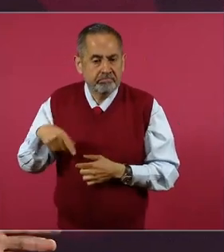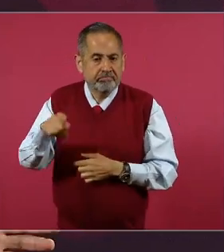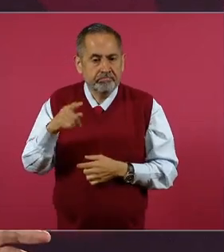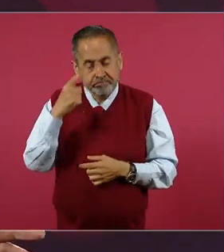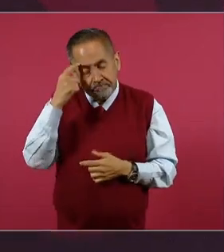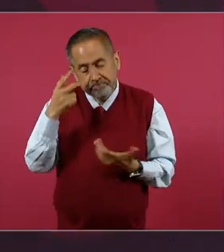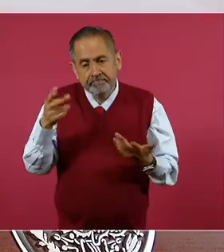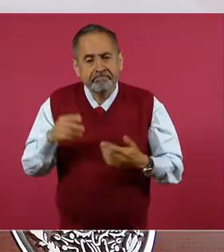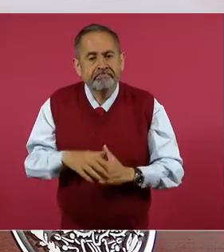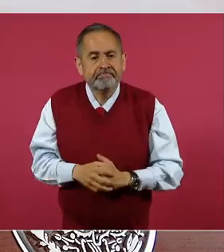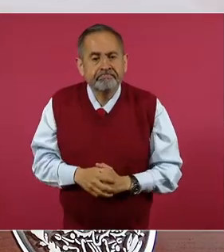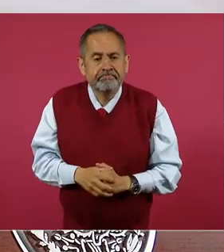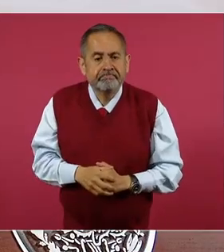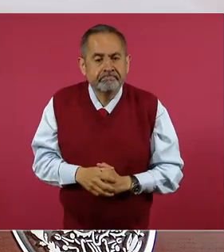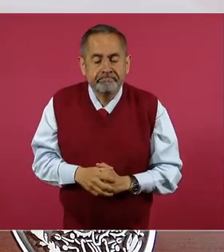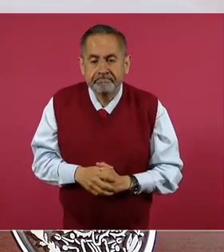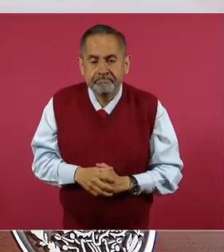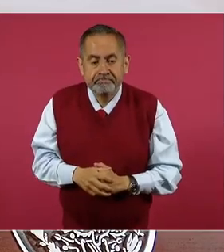ya,